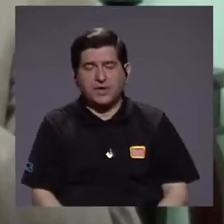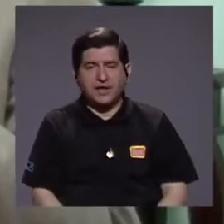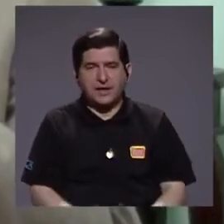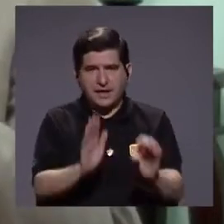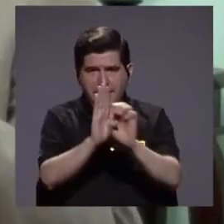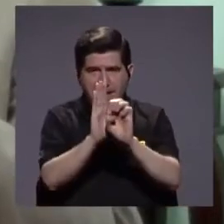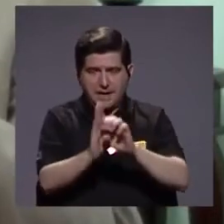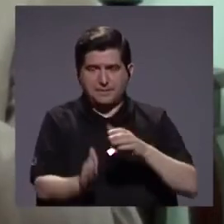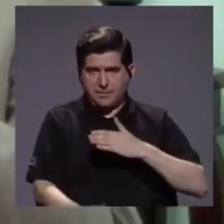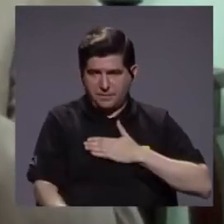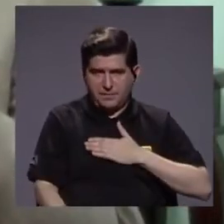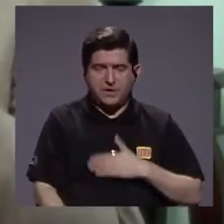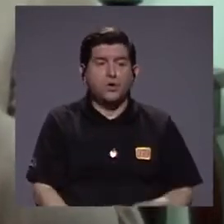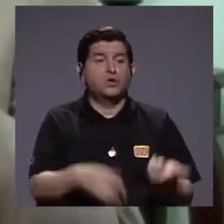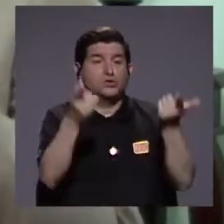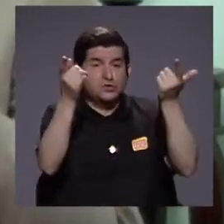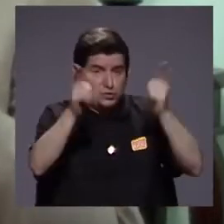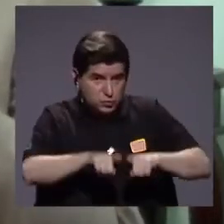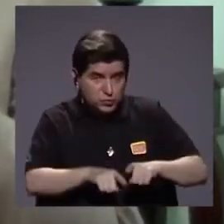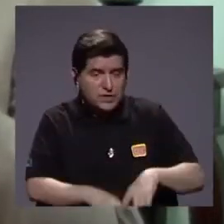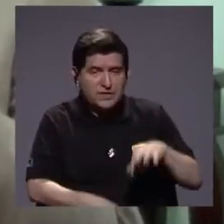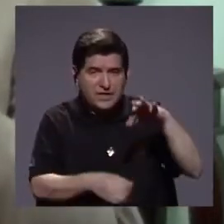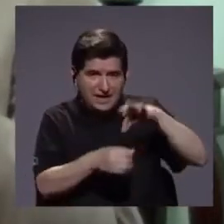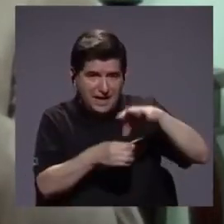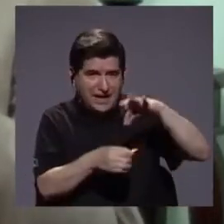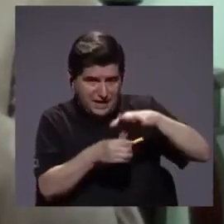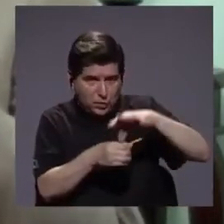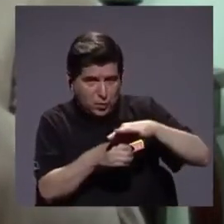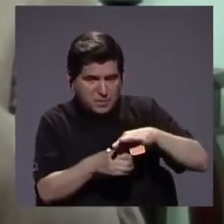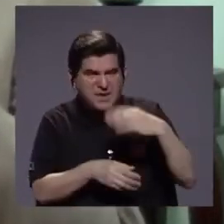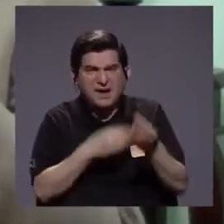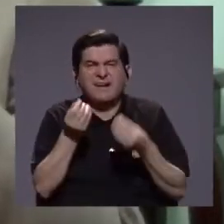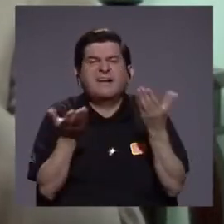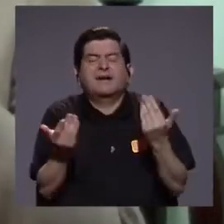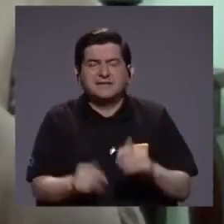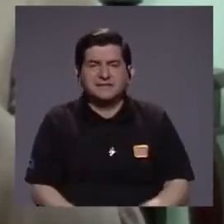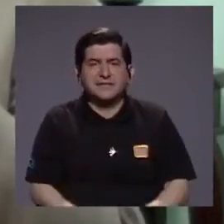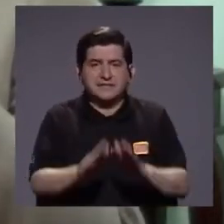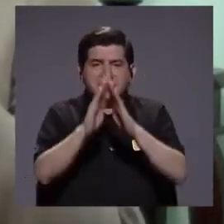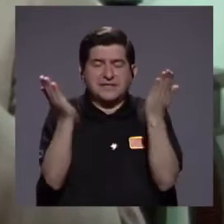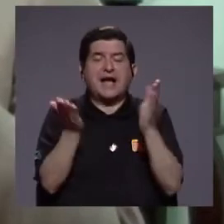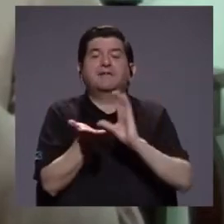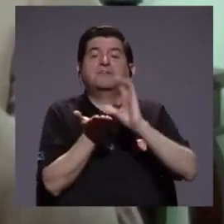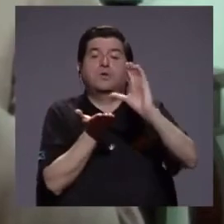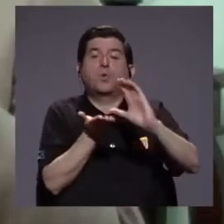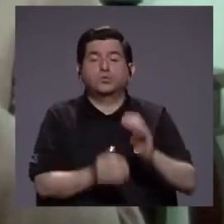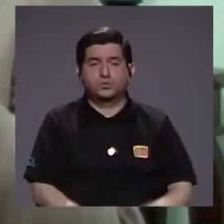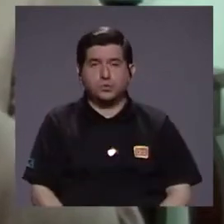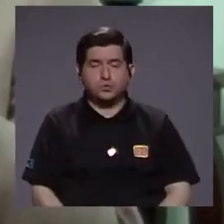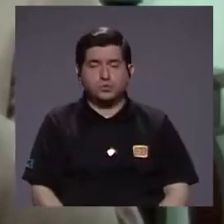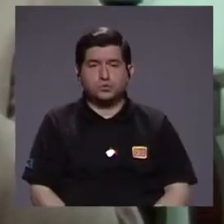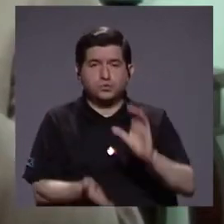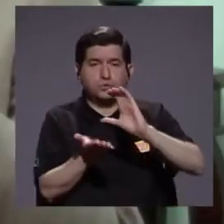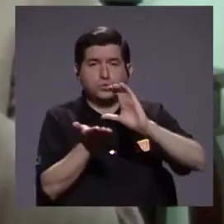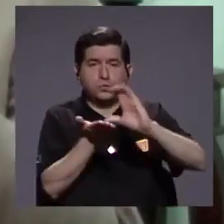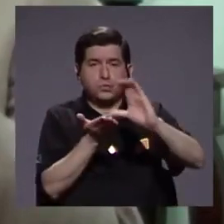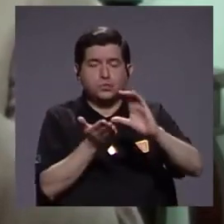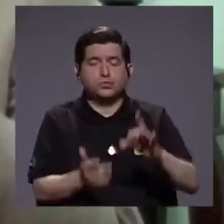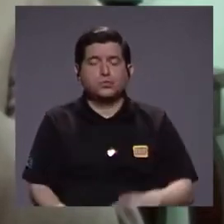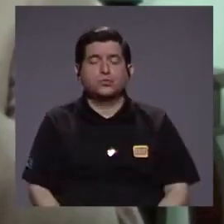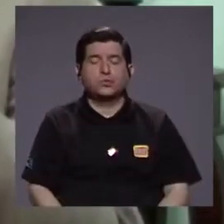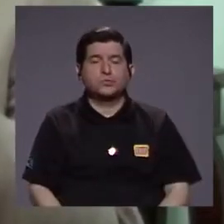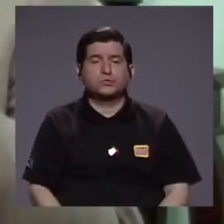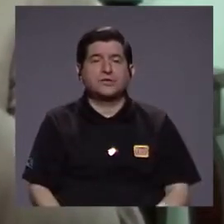ejemplo, cuando esto ha pasado en agronomía, lo que hemos hecho es abrir cursos, grupos especiales